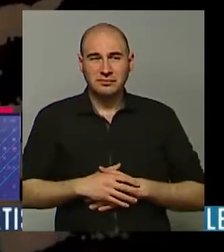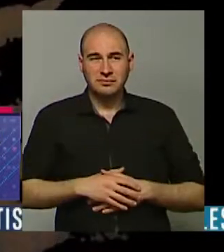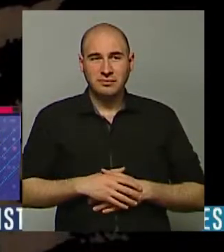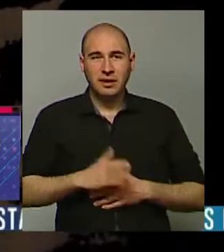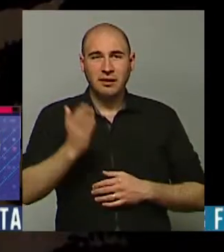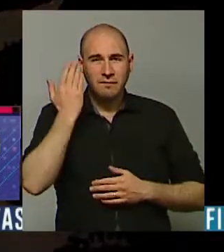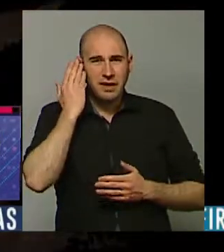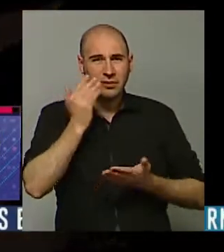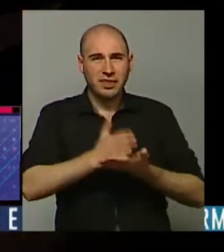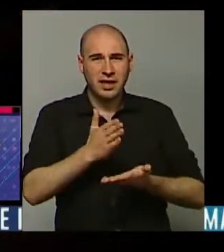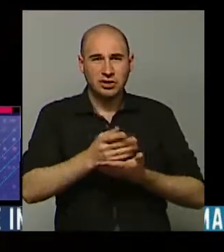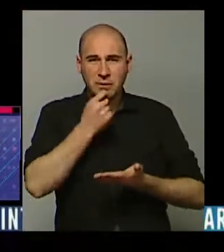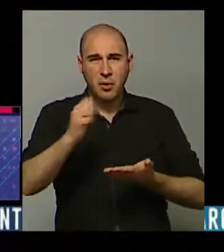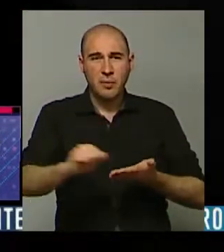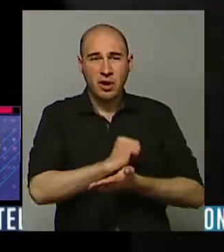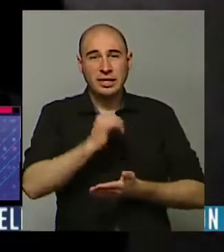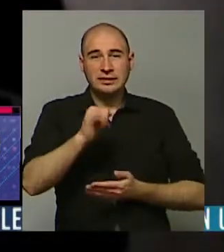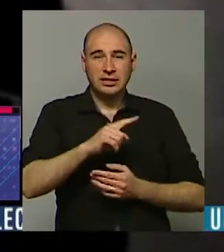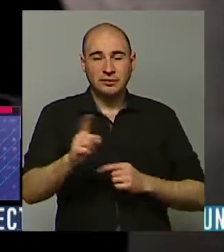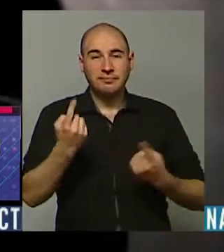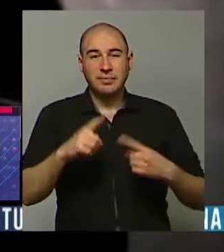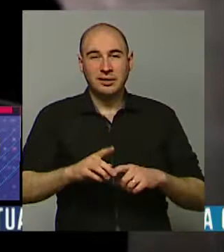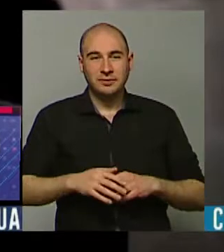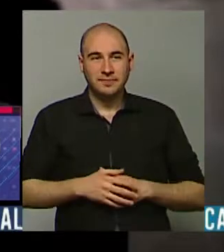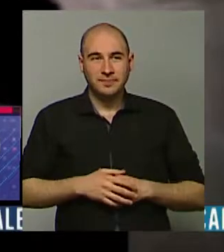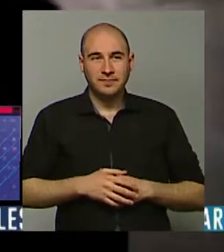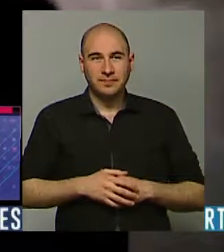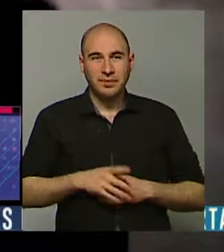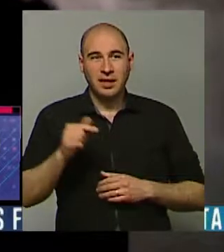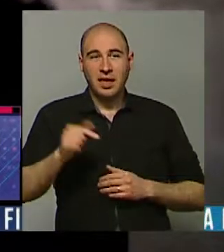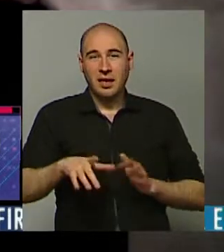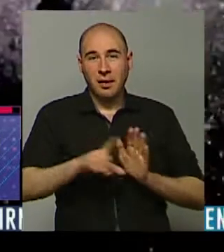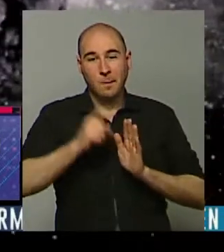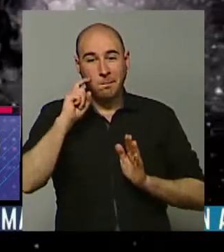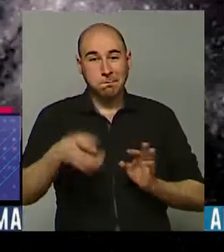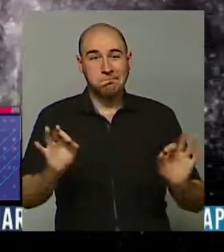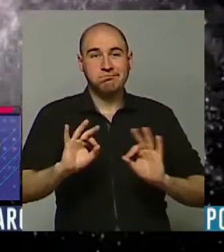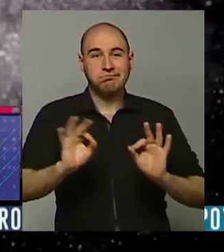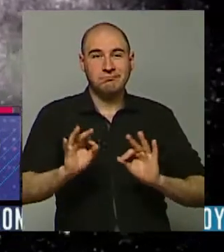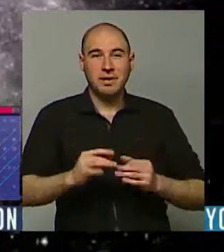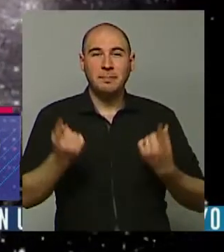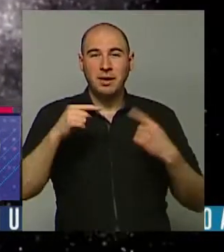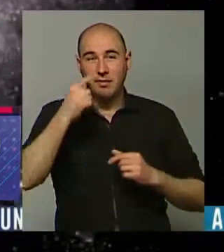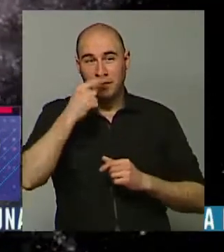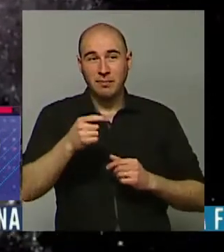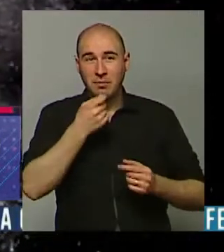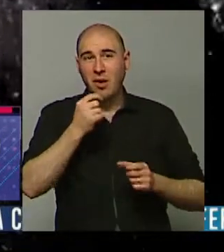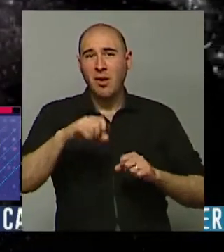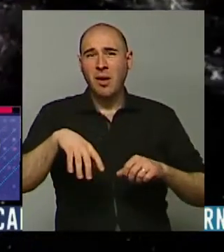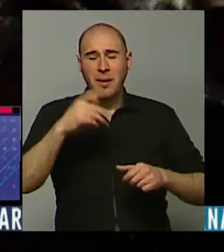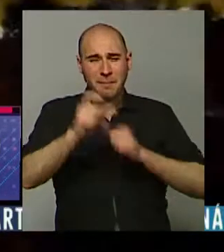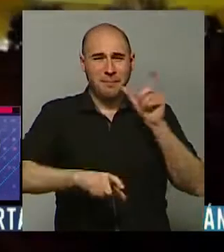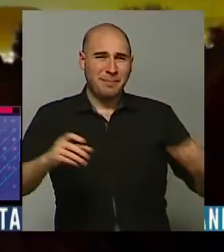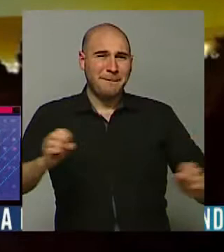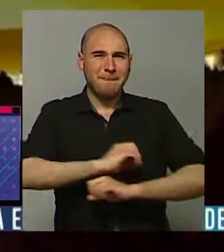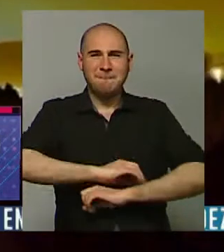Facebook tiene derecho de repente a bajarlo, sí o no, pero claro, no está, digamos, violando nada en este caso. Claro. Pero en definitiva puede terminar en tragedia, en una